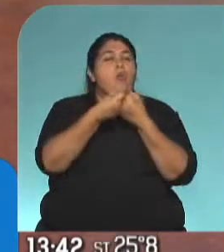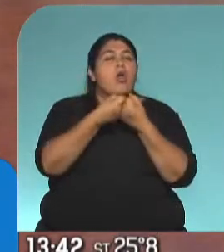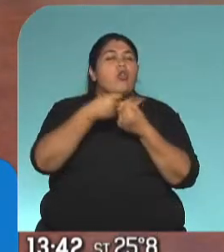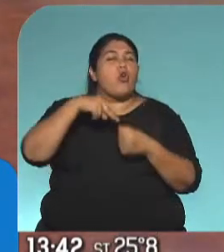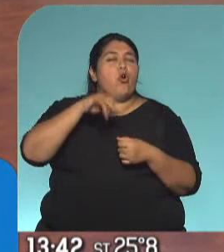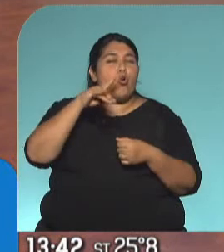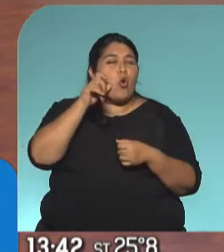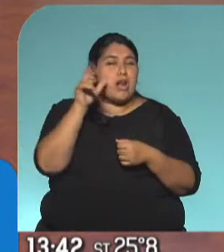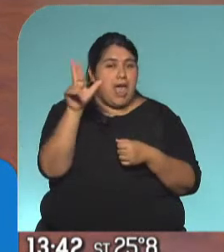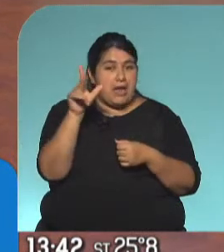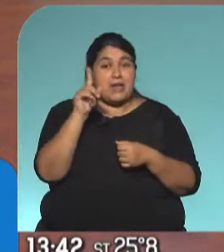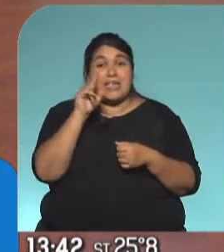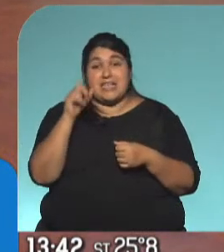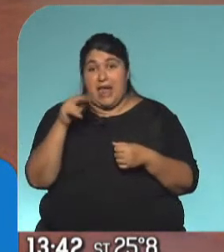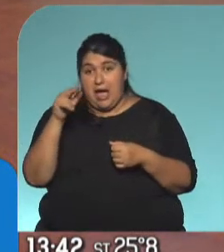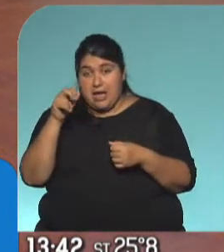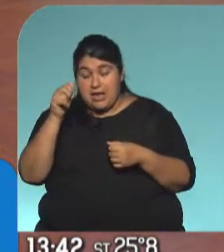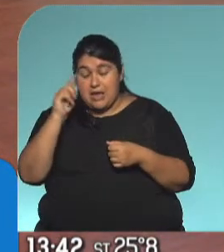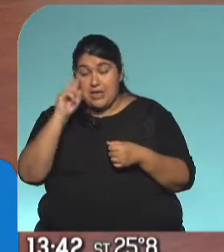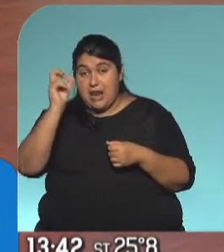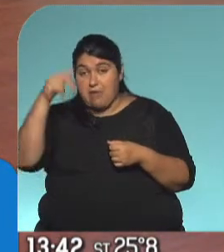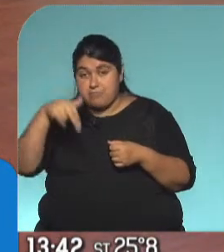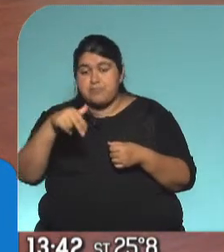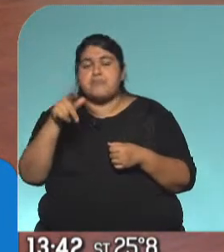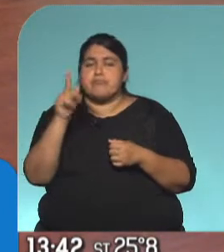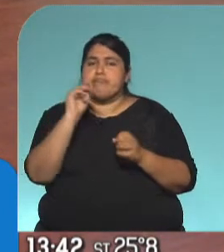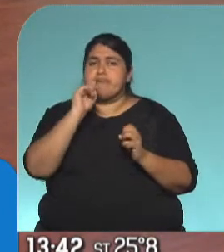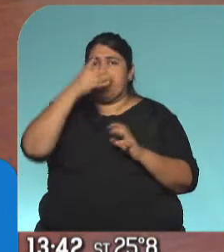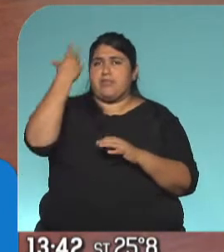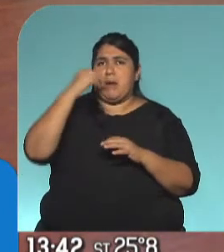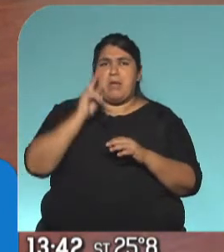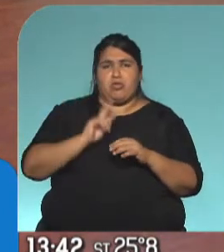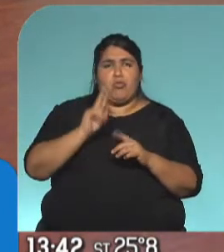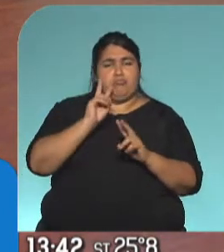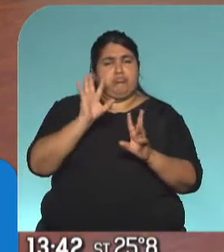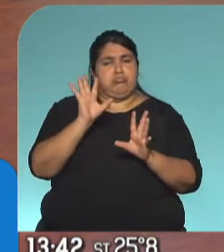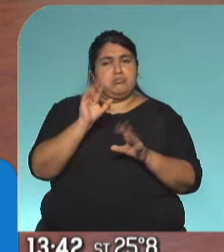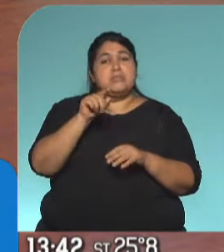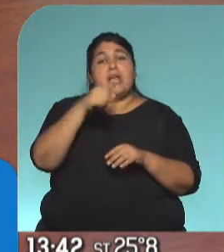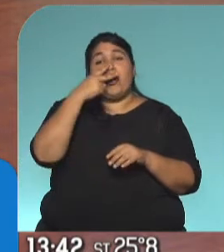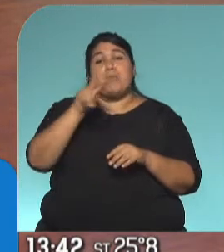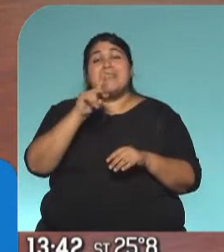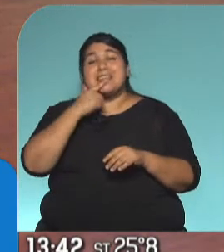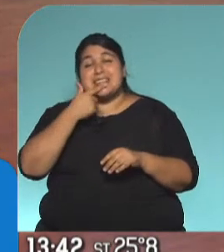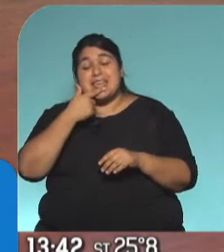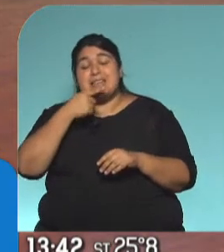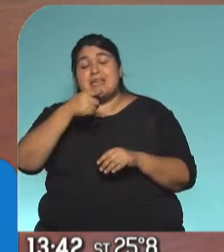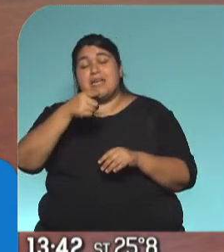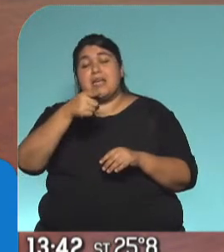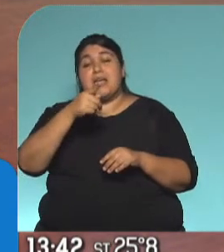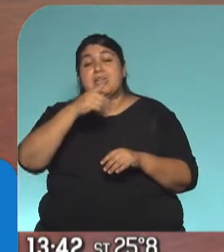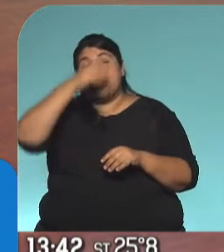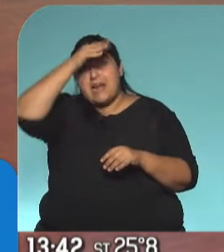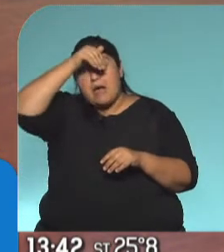es obviamente un punto de fricción tremendo para Arabia Saudita. En 2017, estamos acá, 2017, Trump